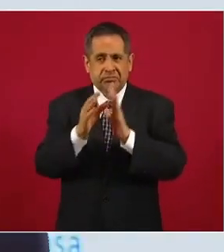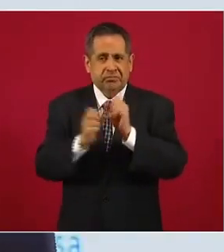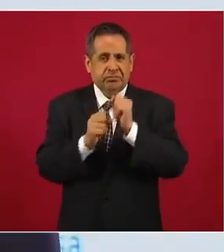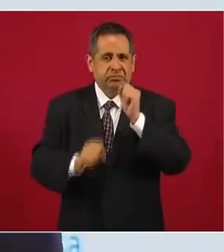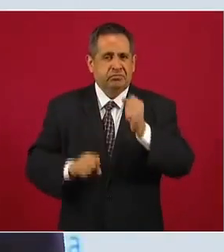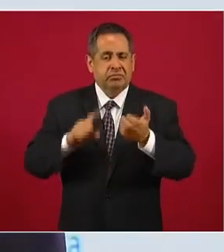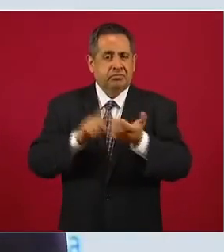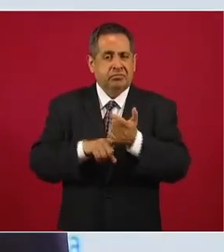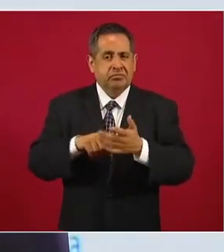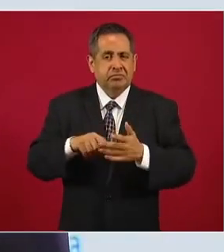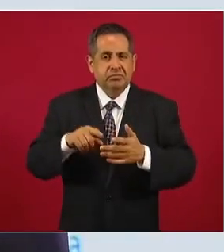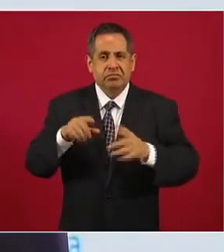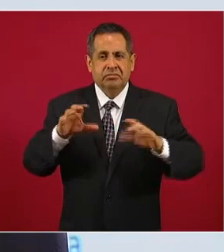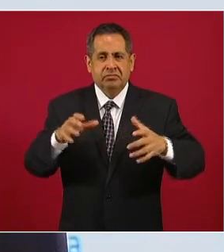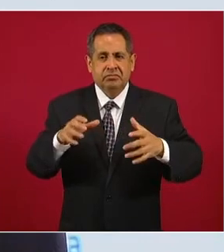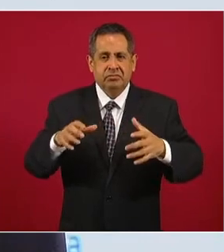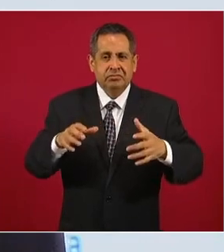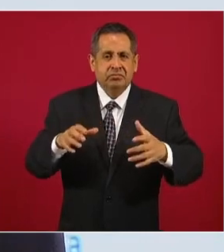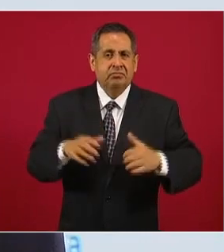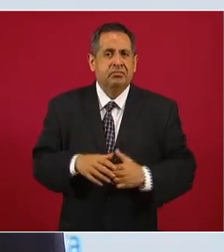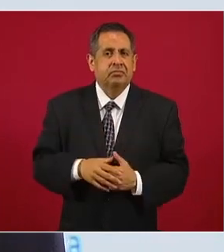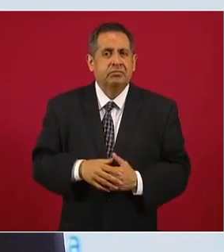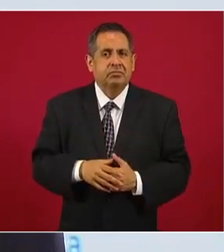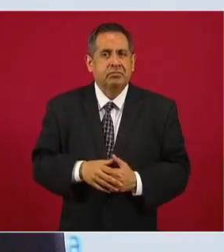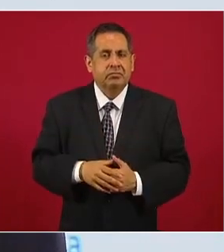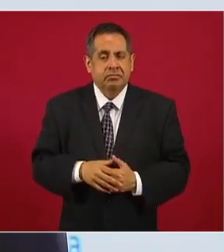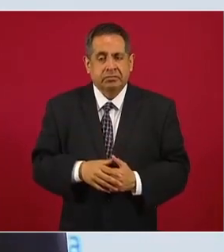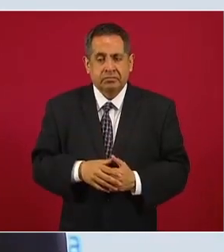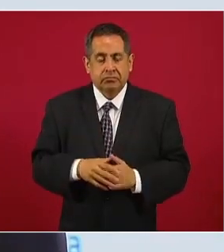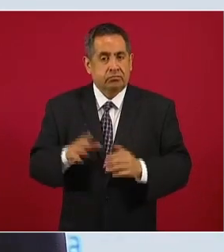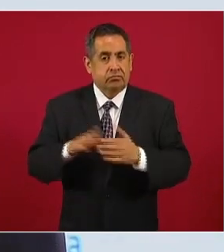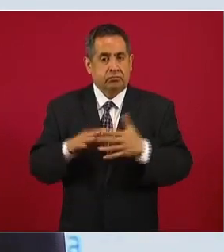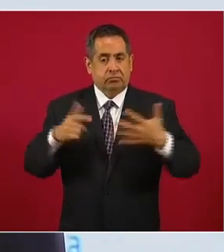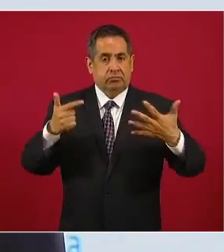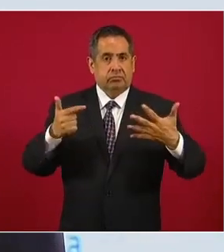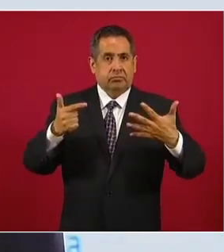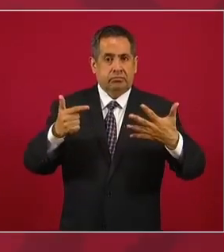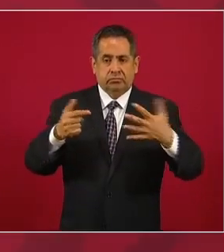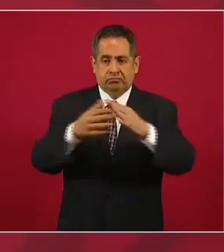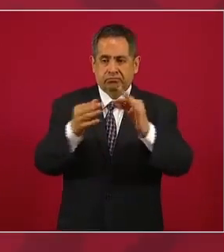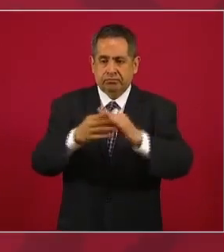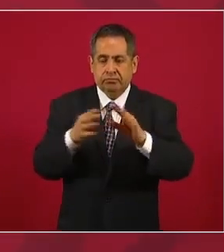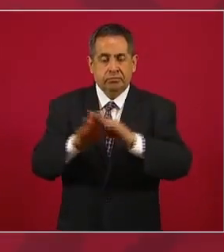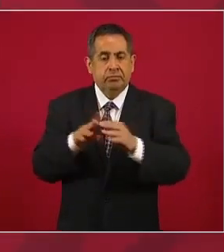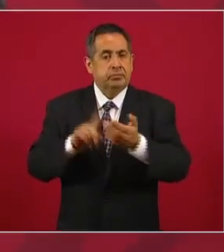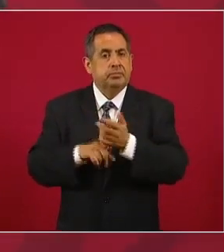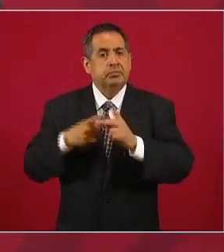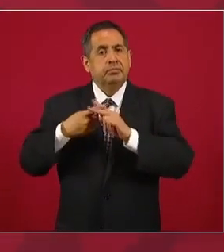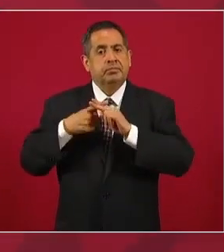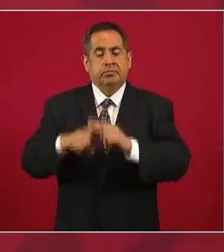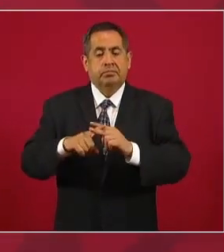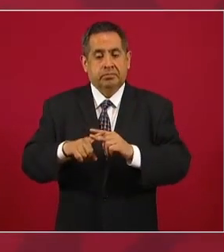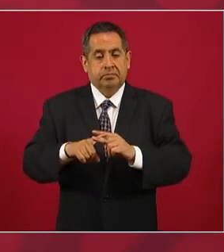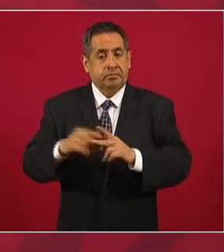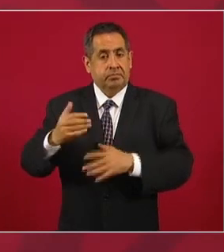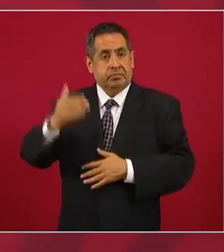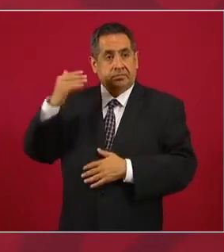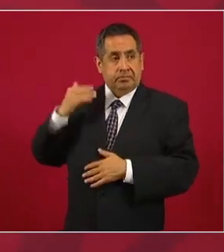de la democracia. Séptimo, Desde el inicio de su